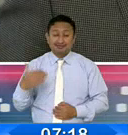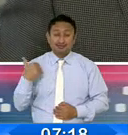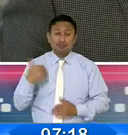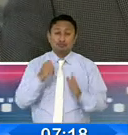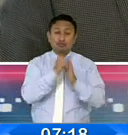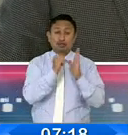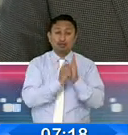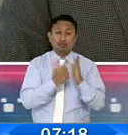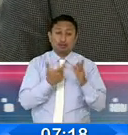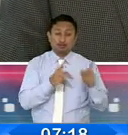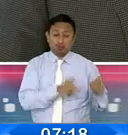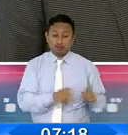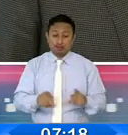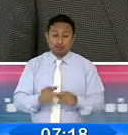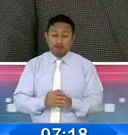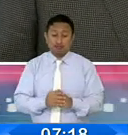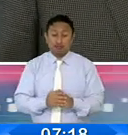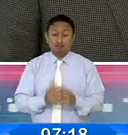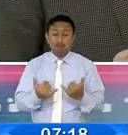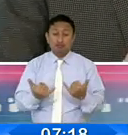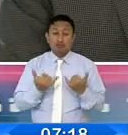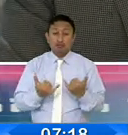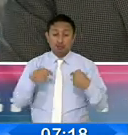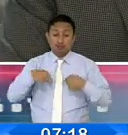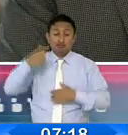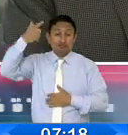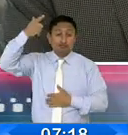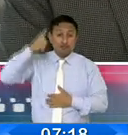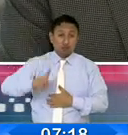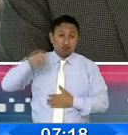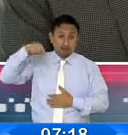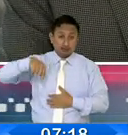desde la provincia de Loja darán una respuesta.